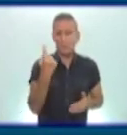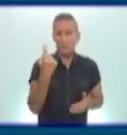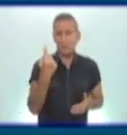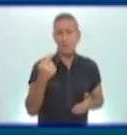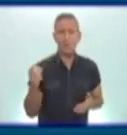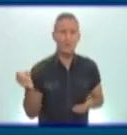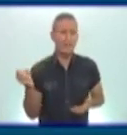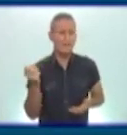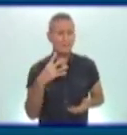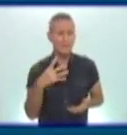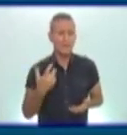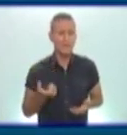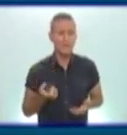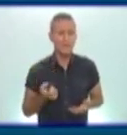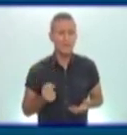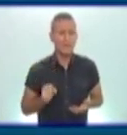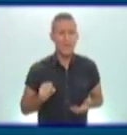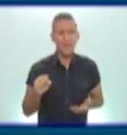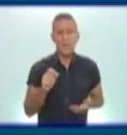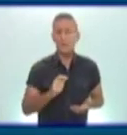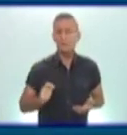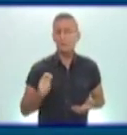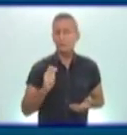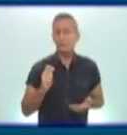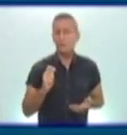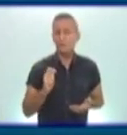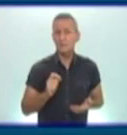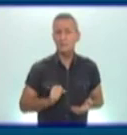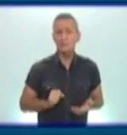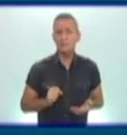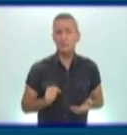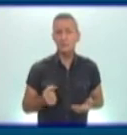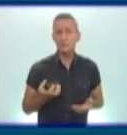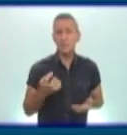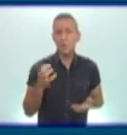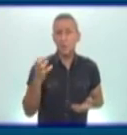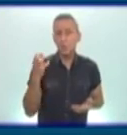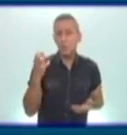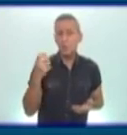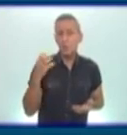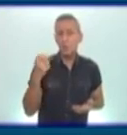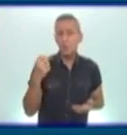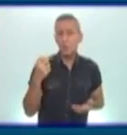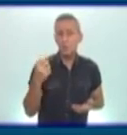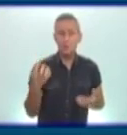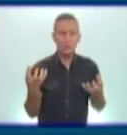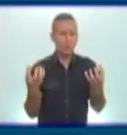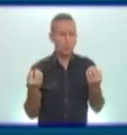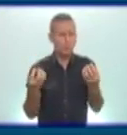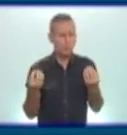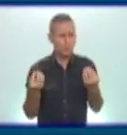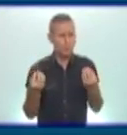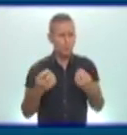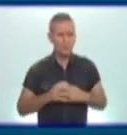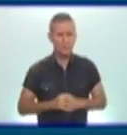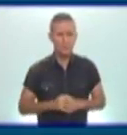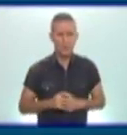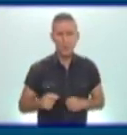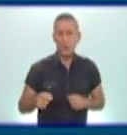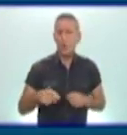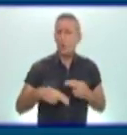porque salones es un sustantivo que está expresado en número plural. Estoy segura que lo realizaron muy